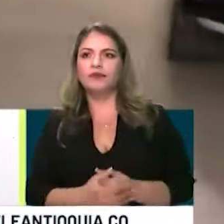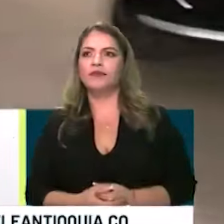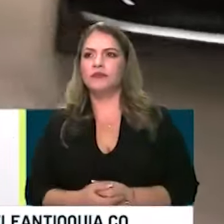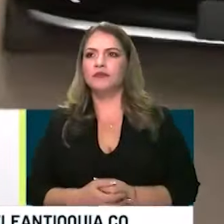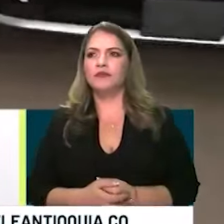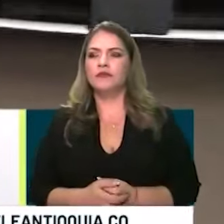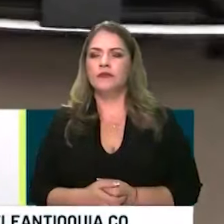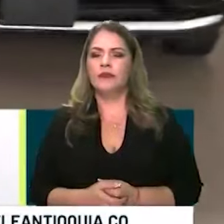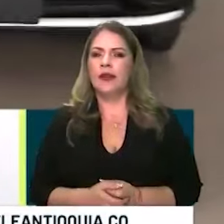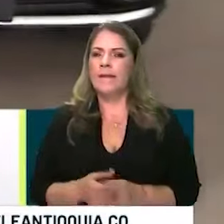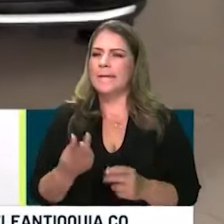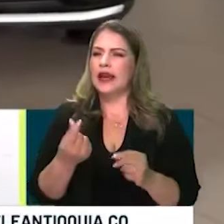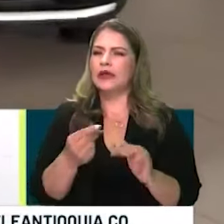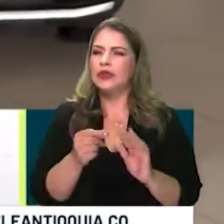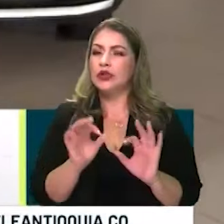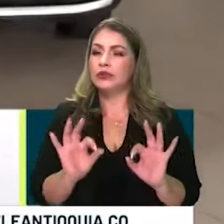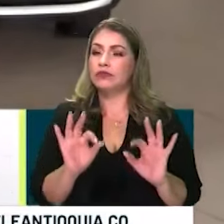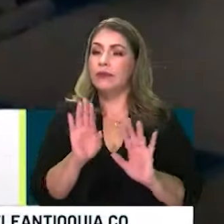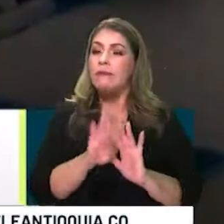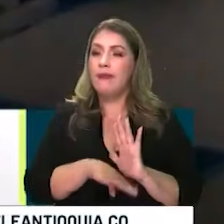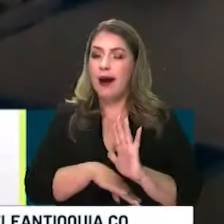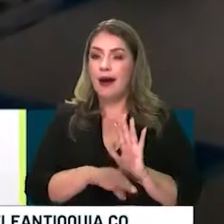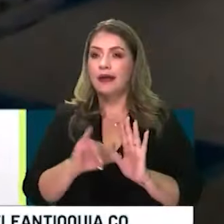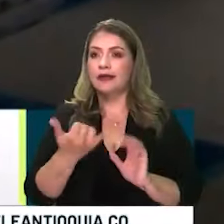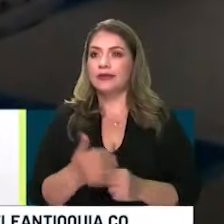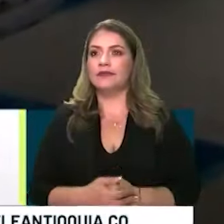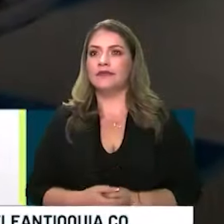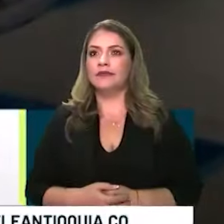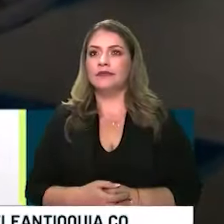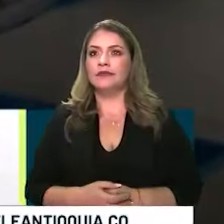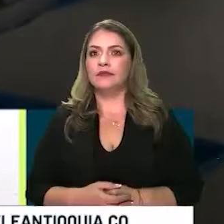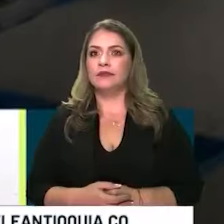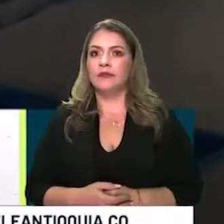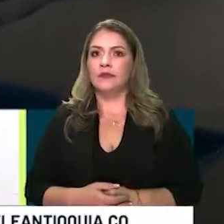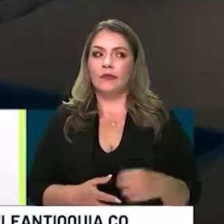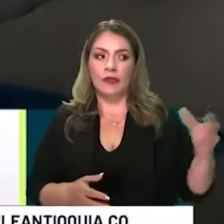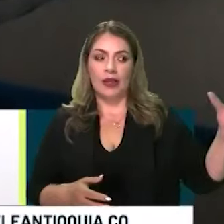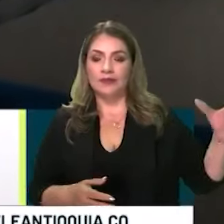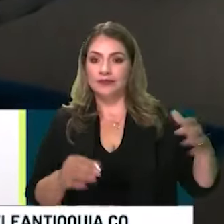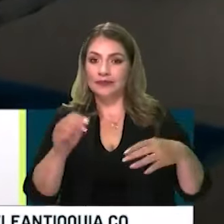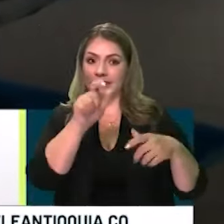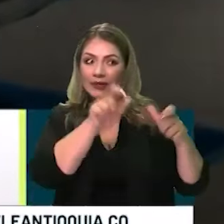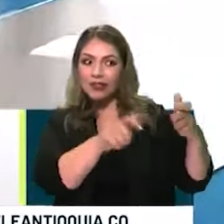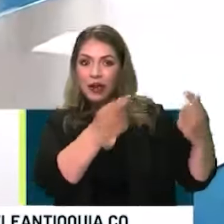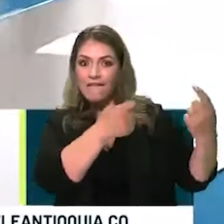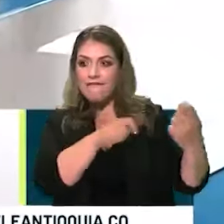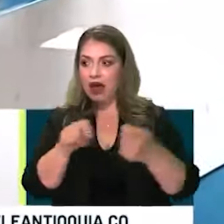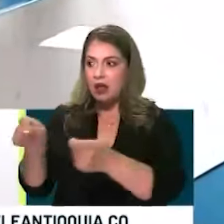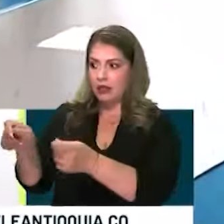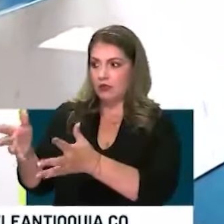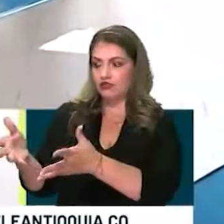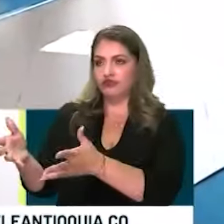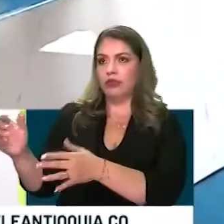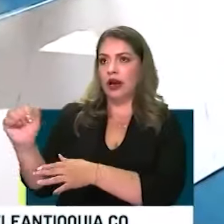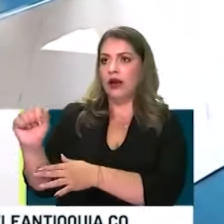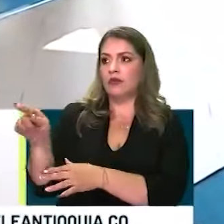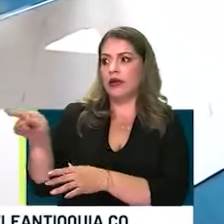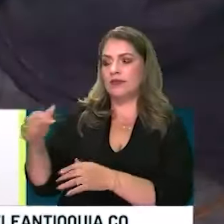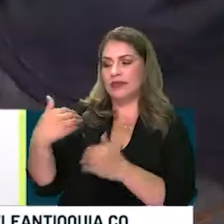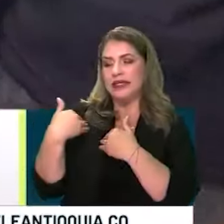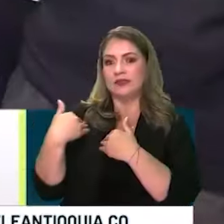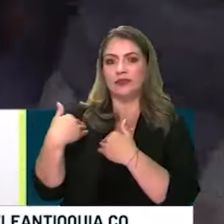super precios, porque al ser nosotros intermediarios, el vendedor no tiene que tener ese